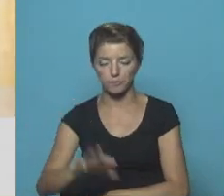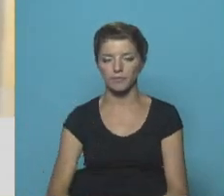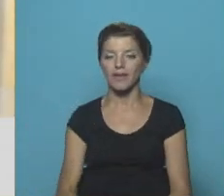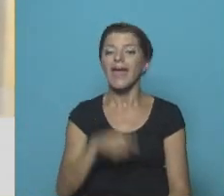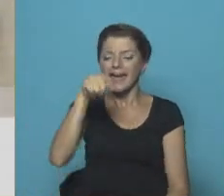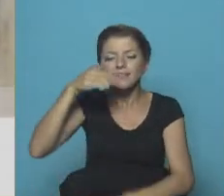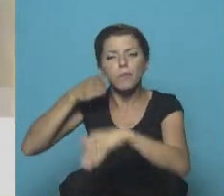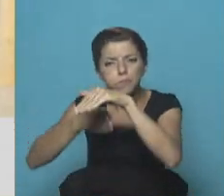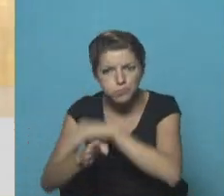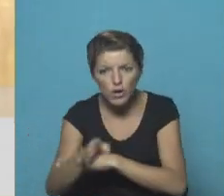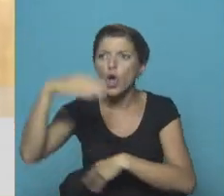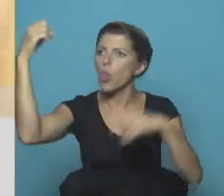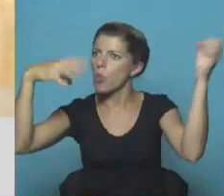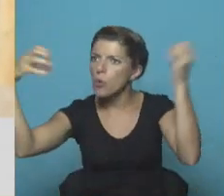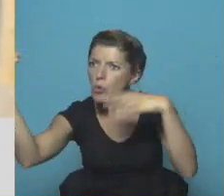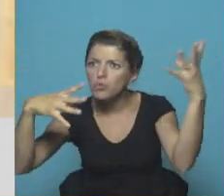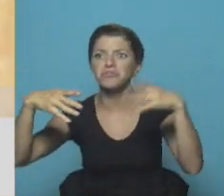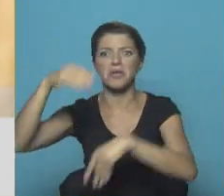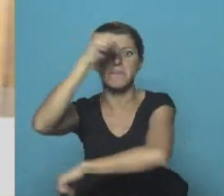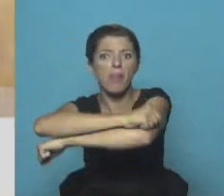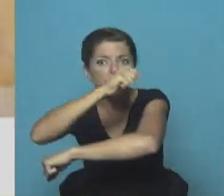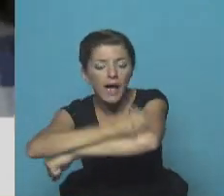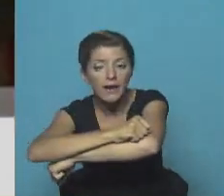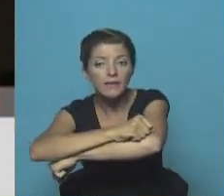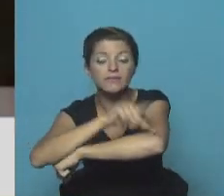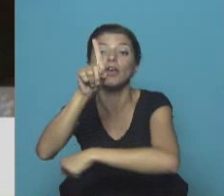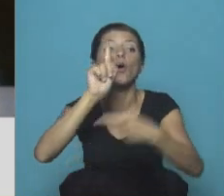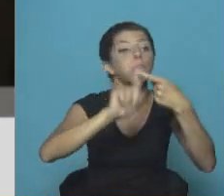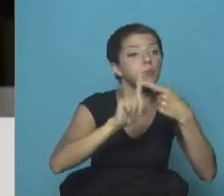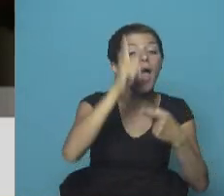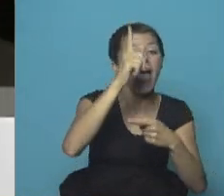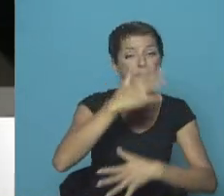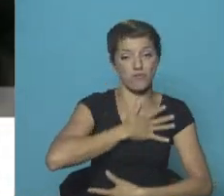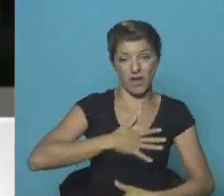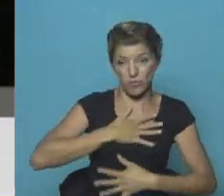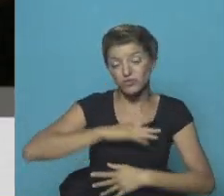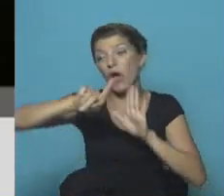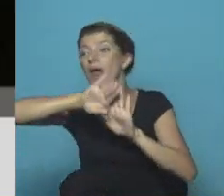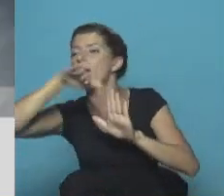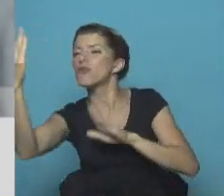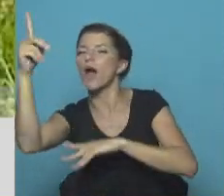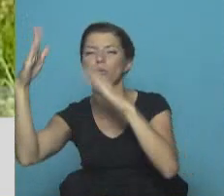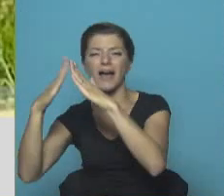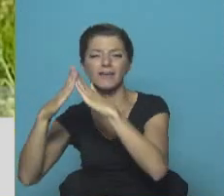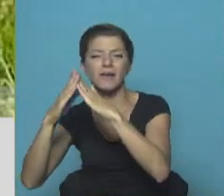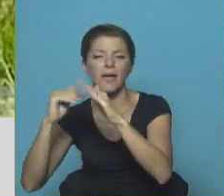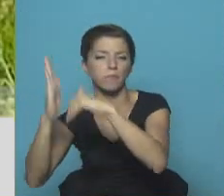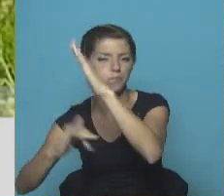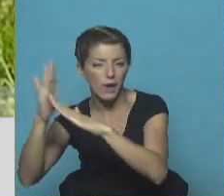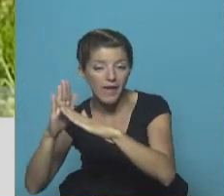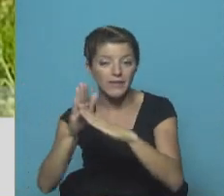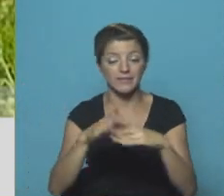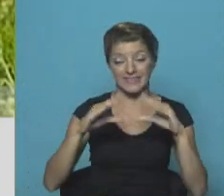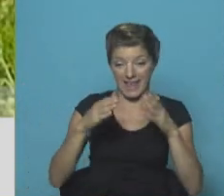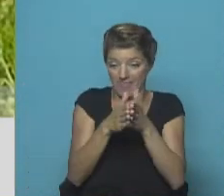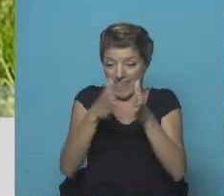un sistema de iluminación y ventilación que conectaba una de las duchas del penal con una casa en construcción en las afueras y tenía 50